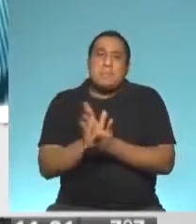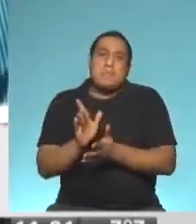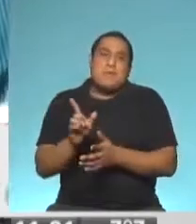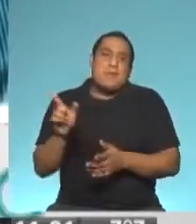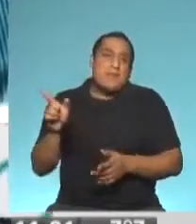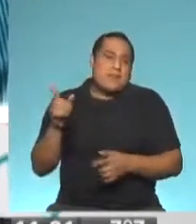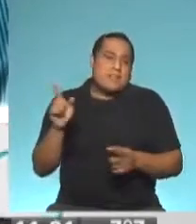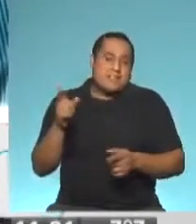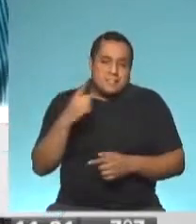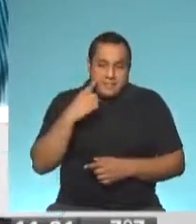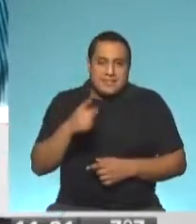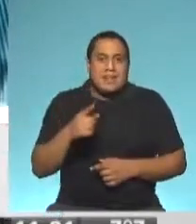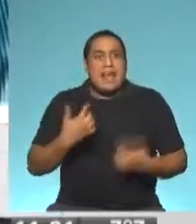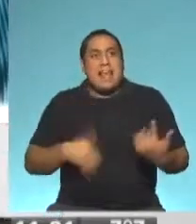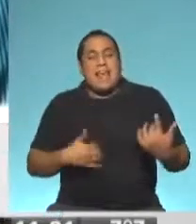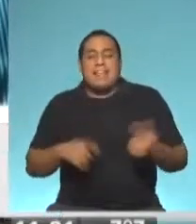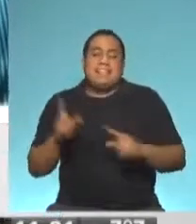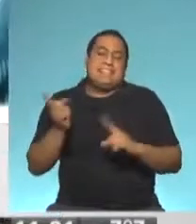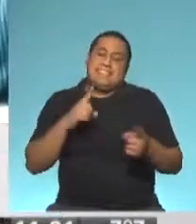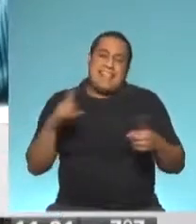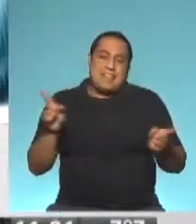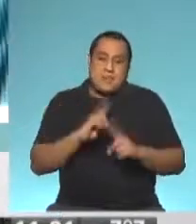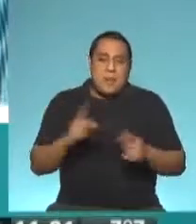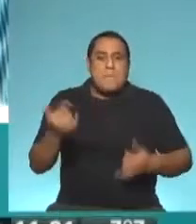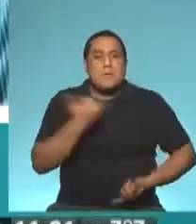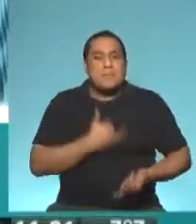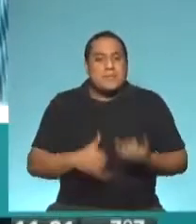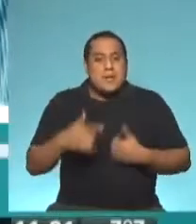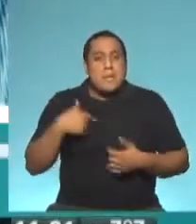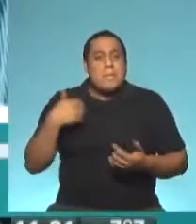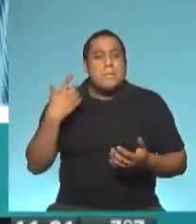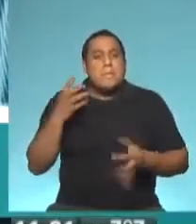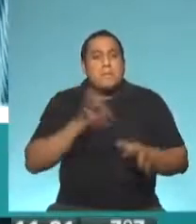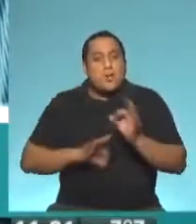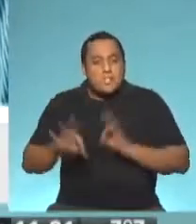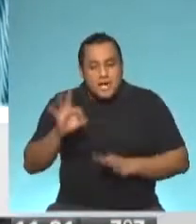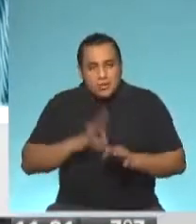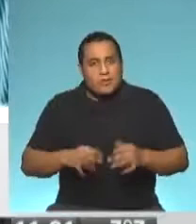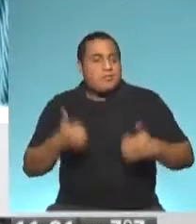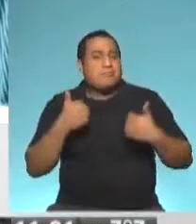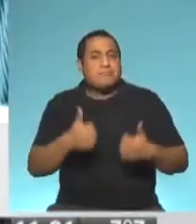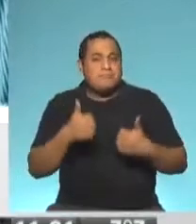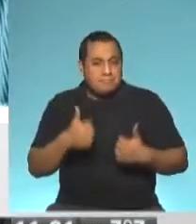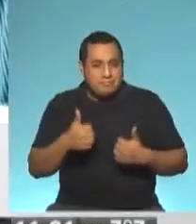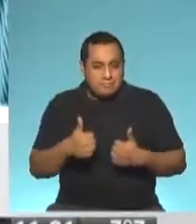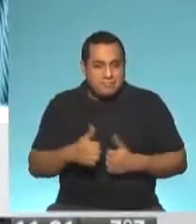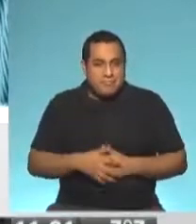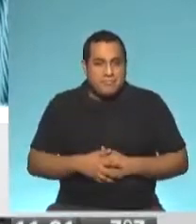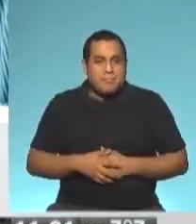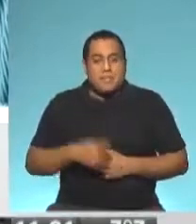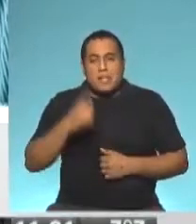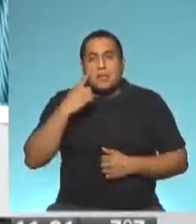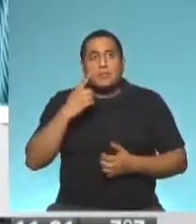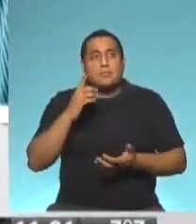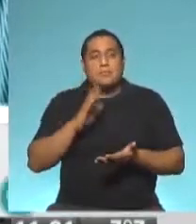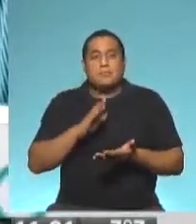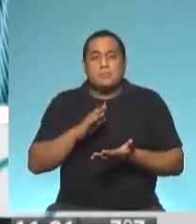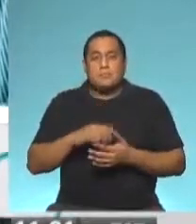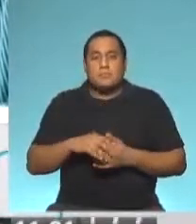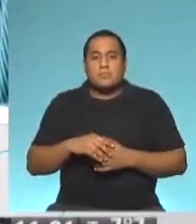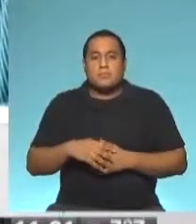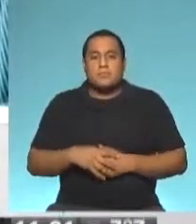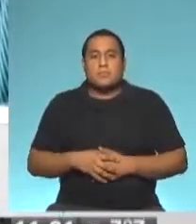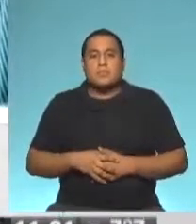No, la idea es que no saques la guitarra, la idea es que nos cuentes de este proyecto fantástico que están llevando adelante Endocovid, que tiene que ver justamente con